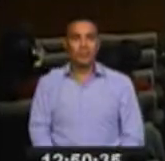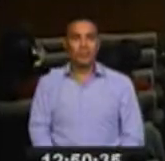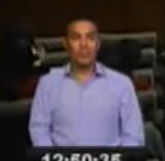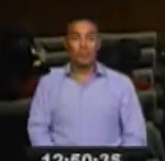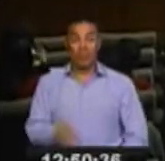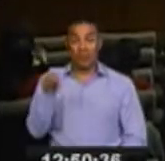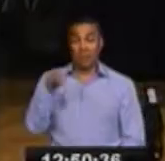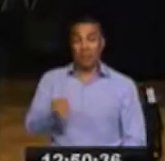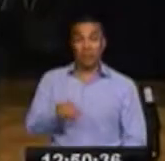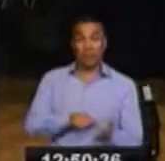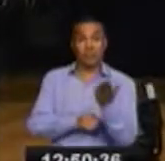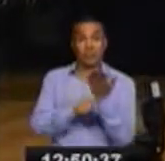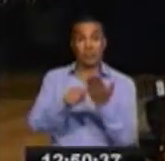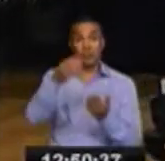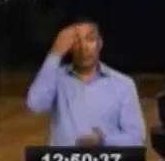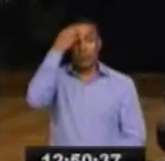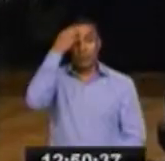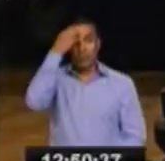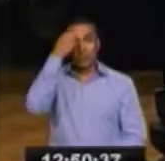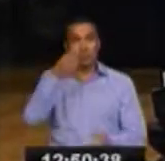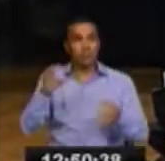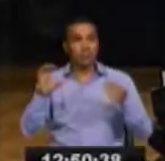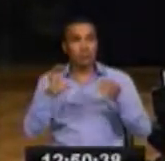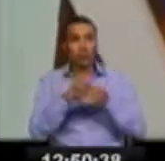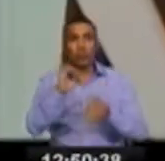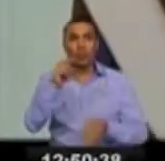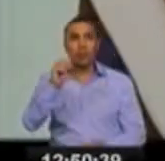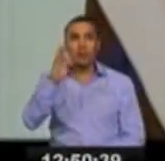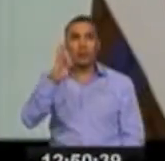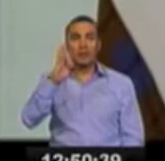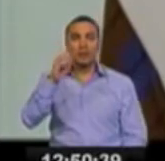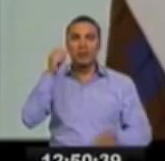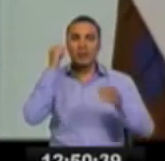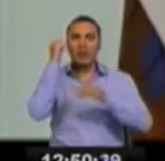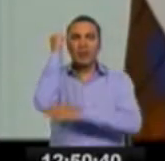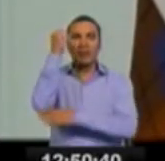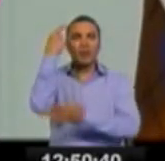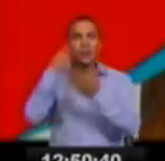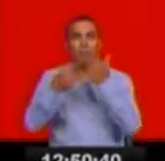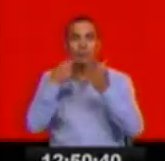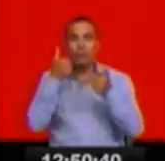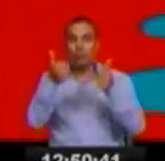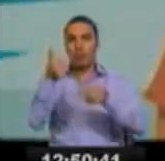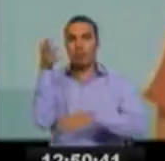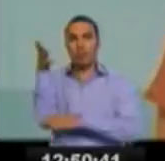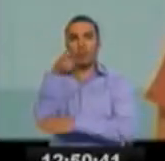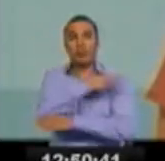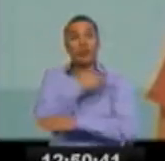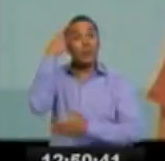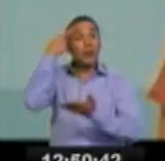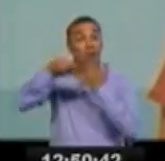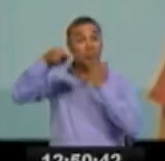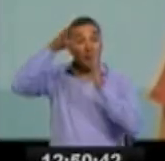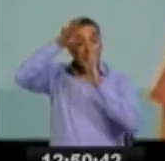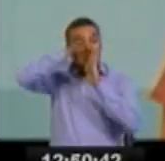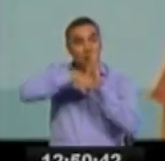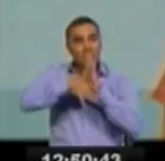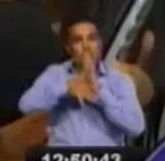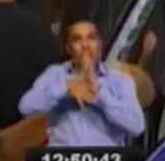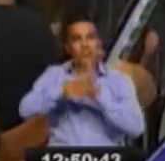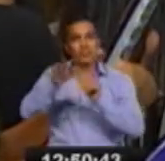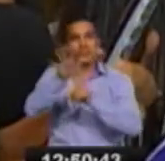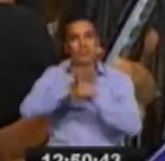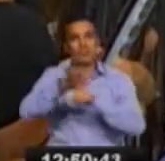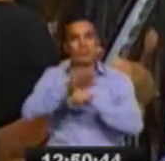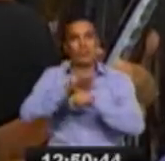Este martes, el Ministerio de Educación y UNICEF lanzaron la campaña Super Profes con el objetivo de prevenir los abusos sexuales de infantes y adolescentes.